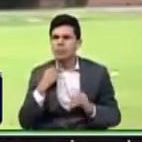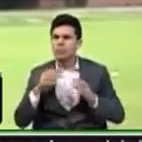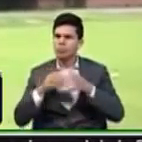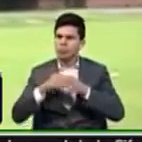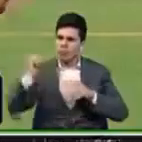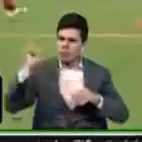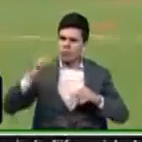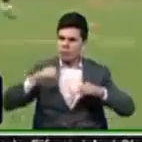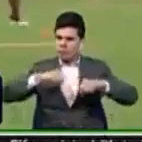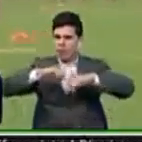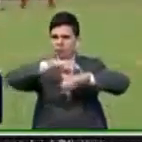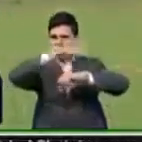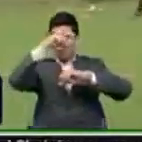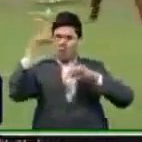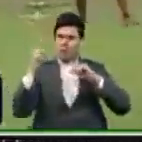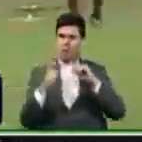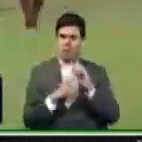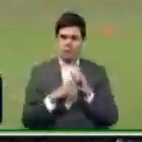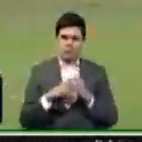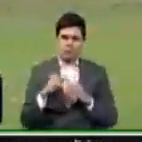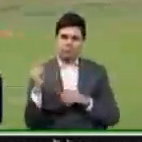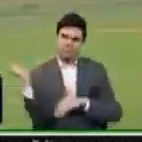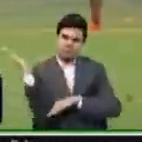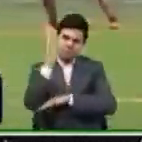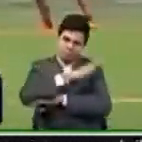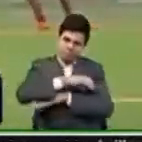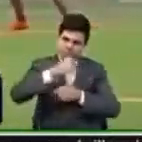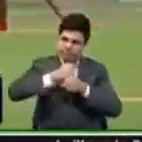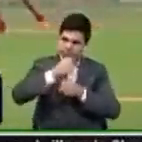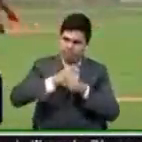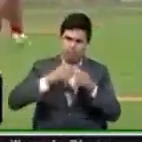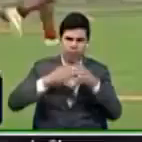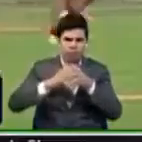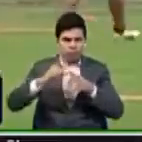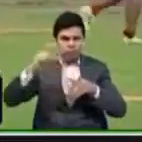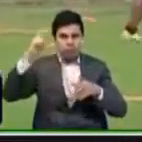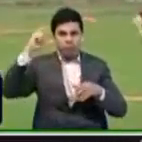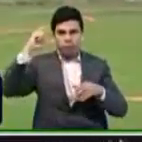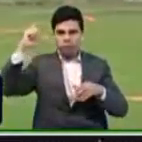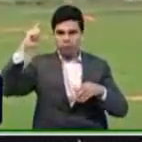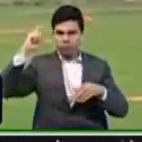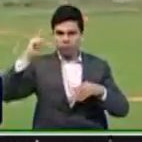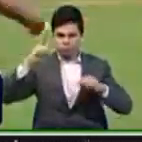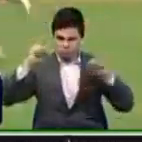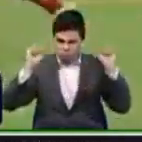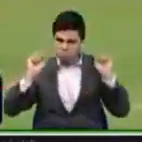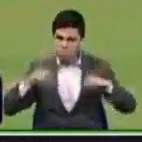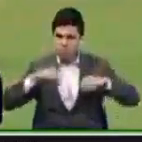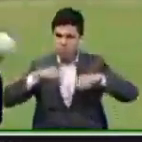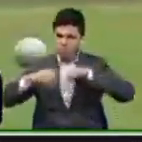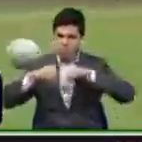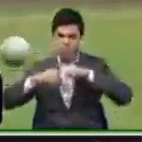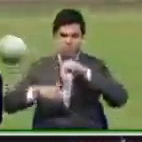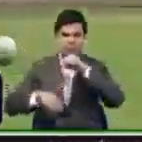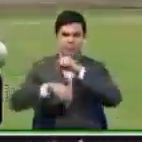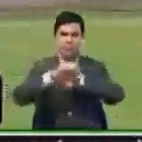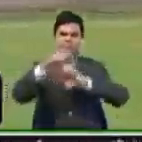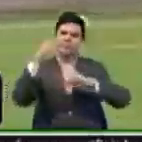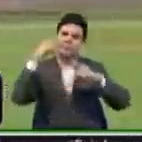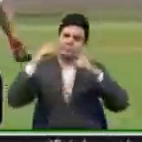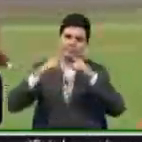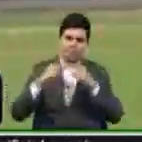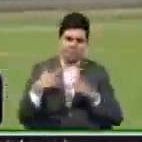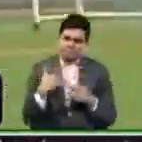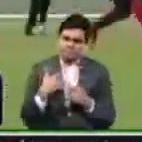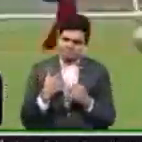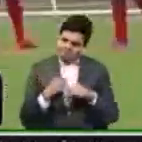buen trámite al balón. Con trabajos a doble jornada, Cúcuta Deportivo intensifica su pretemporada, pues en términos futbolísticos será la gasolina